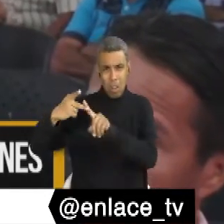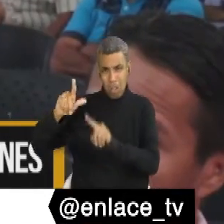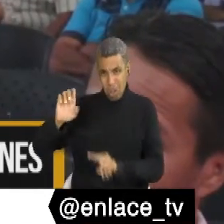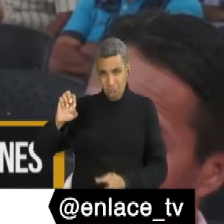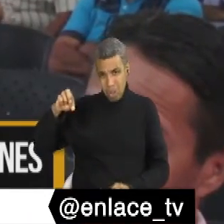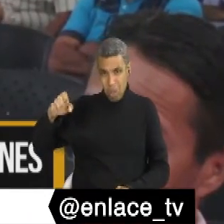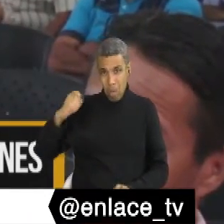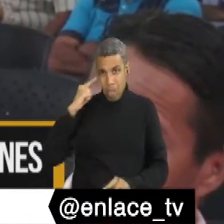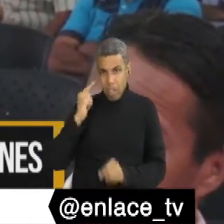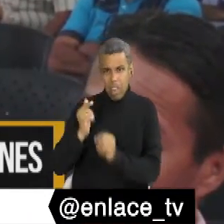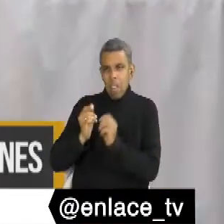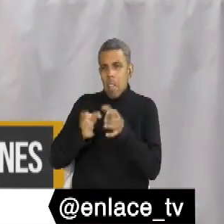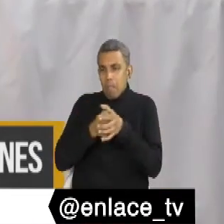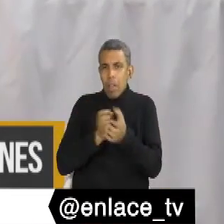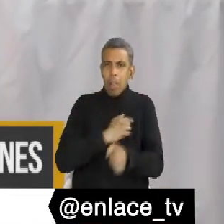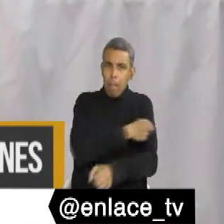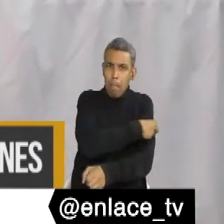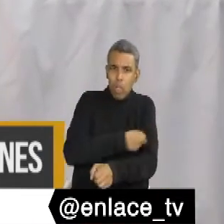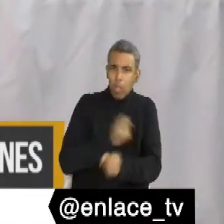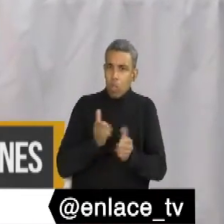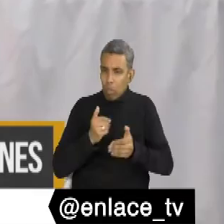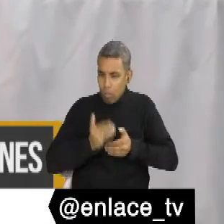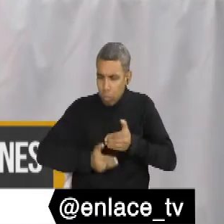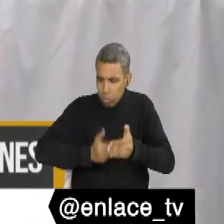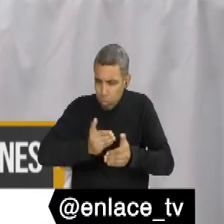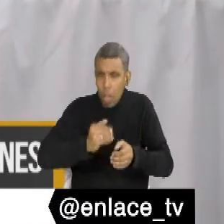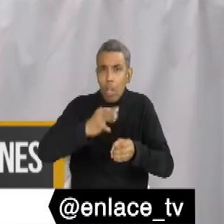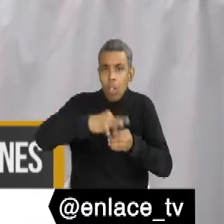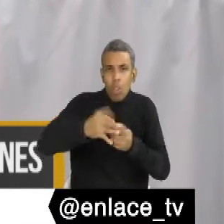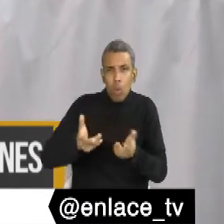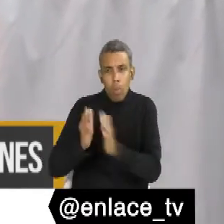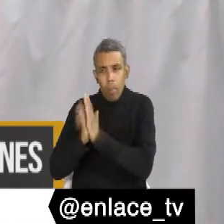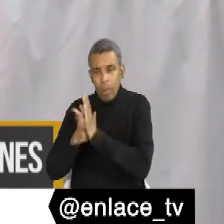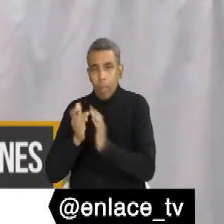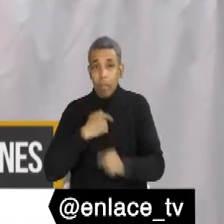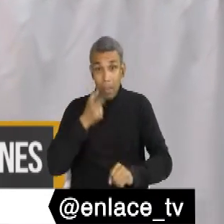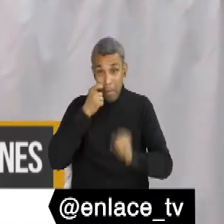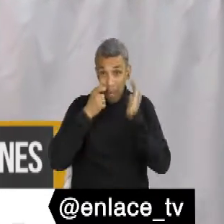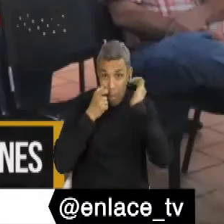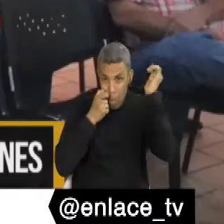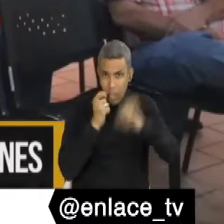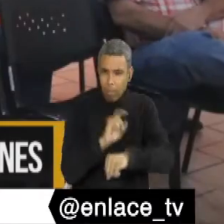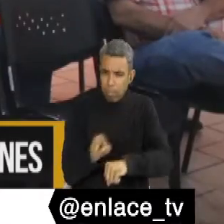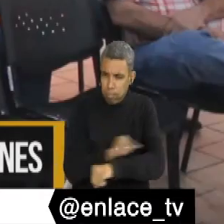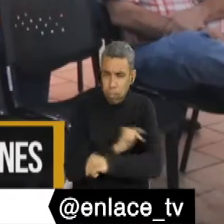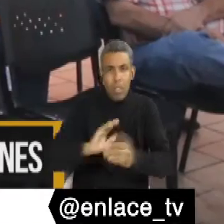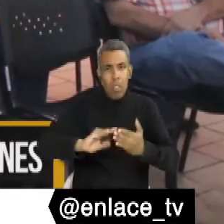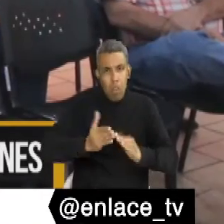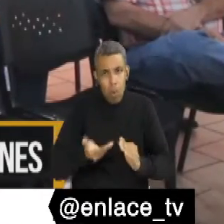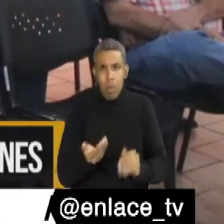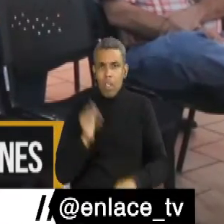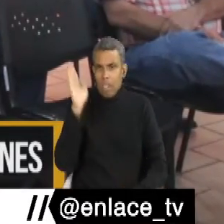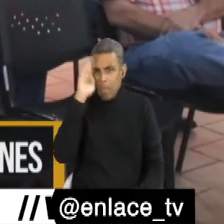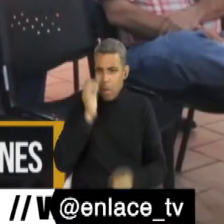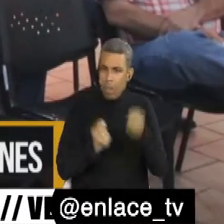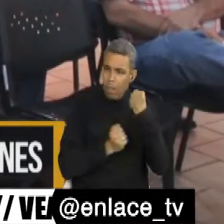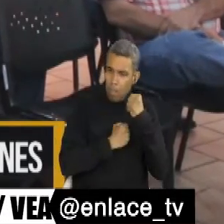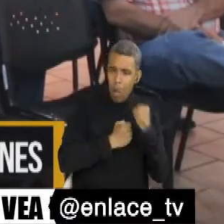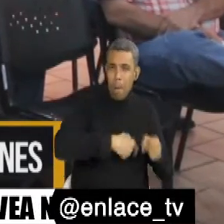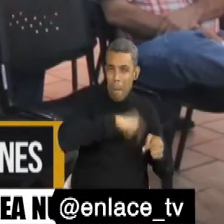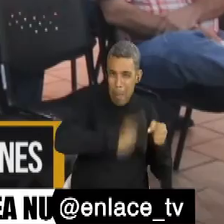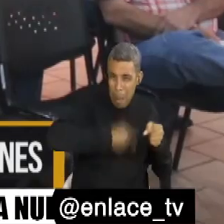las autoridades. Personería municipal, procuraduría, contraloría, comunidad en general, fuerzas militares y autoridades de